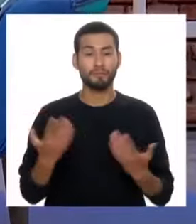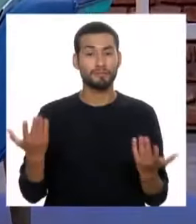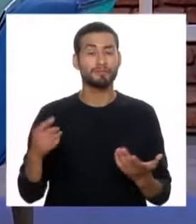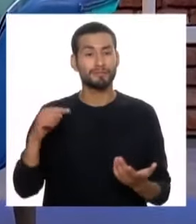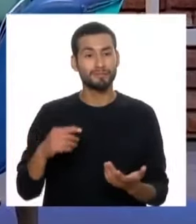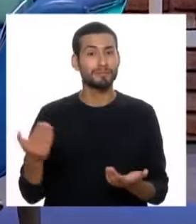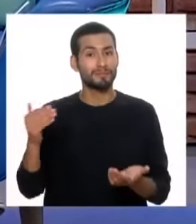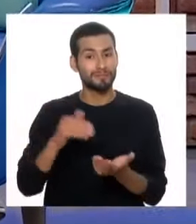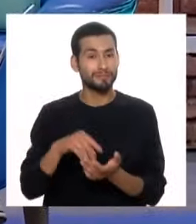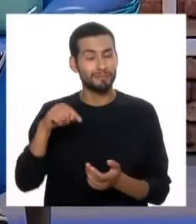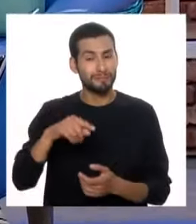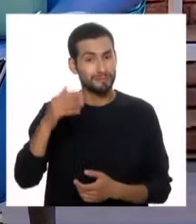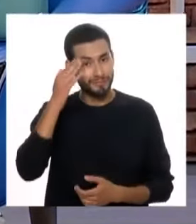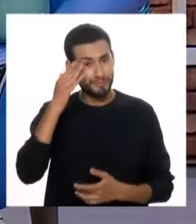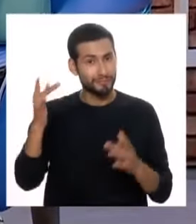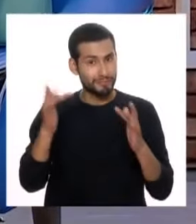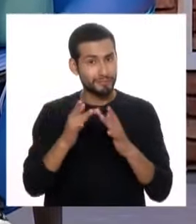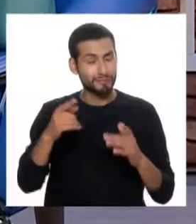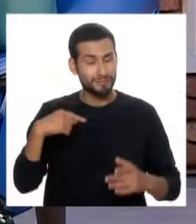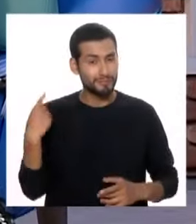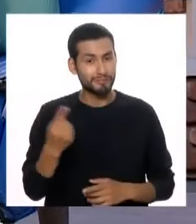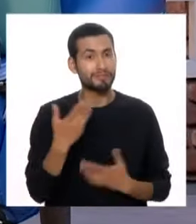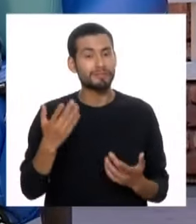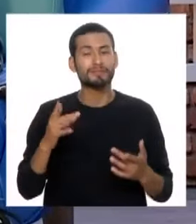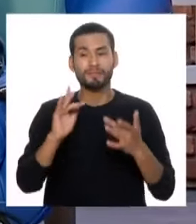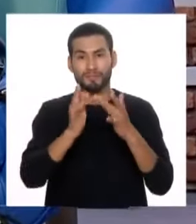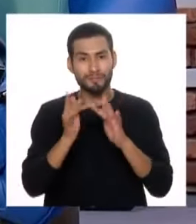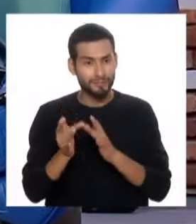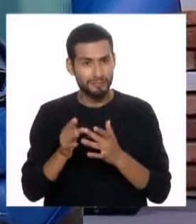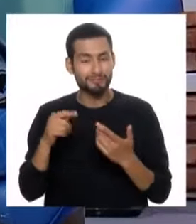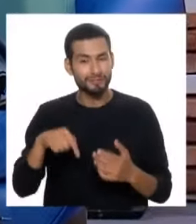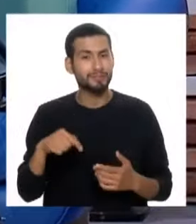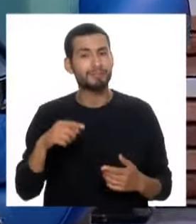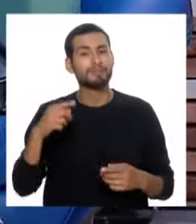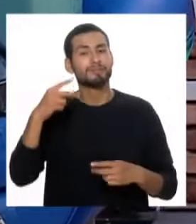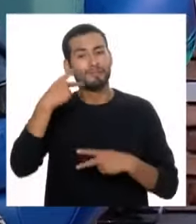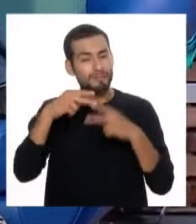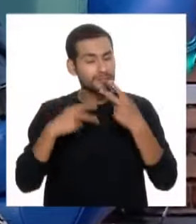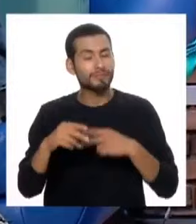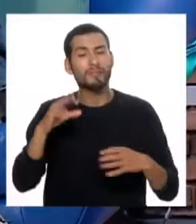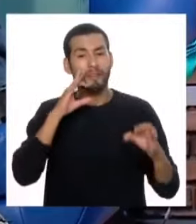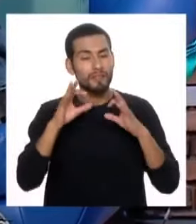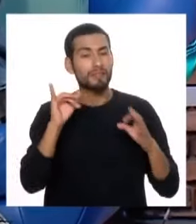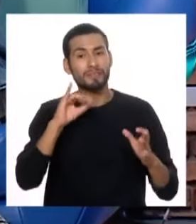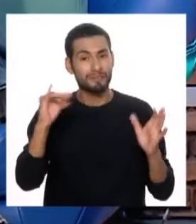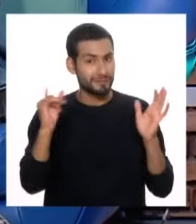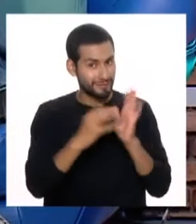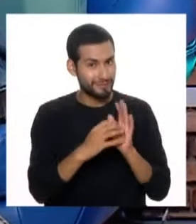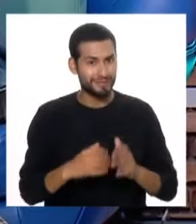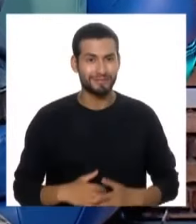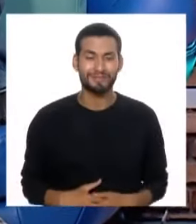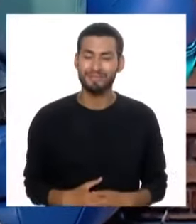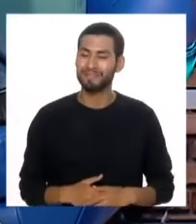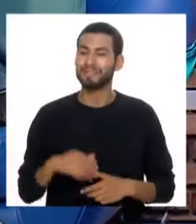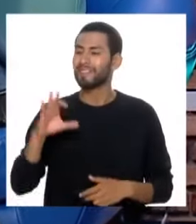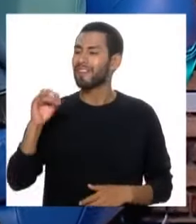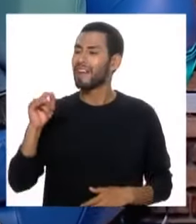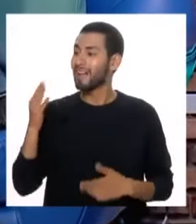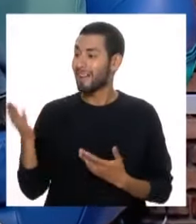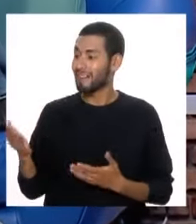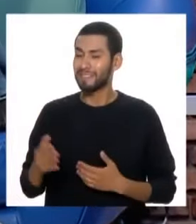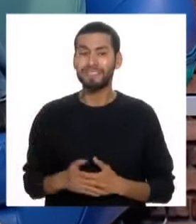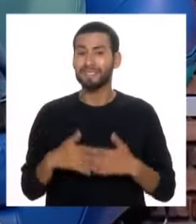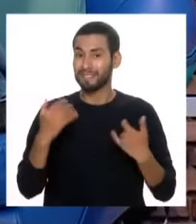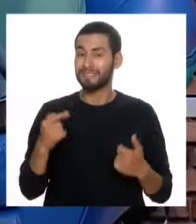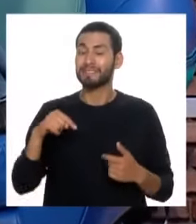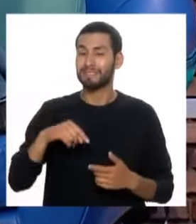Estamos de regreso y ya sabes que te conectas con nosotros en redes sociales. Estamos en TikTok, en Facebook y también en Instagram. Fátima, se